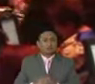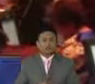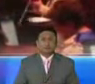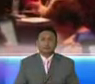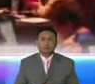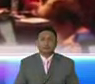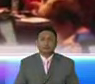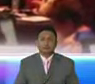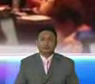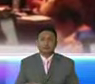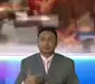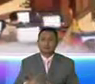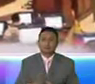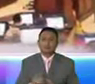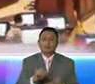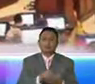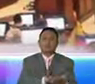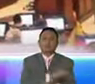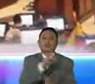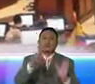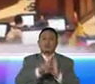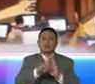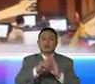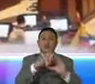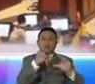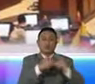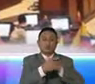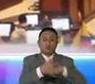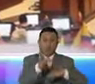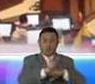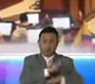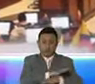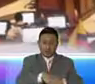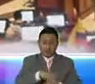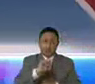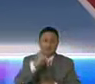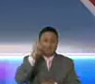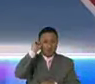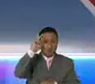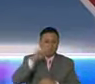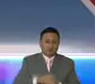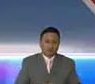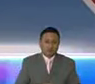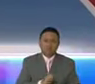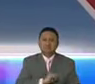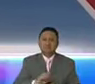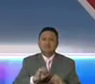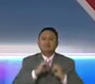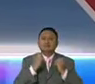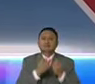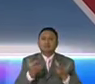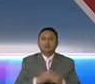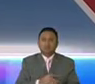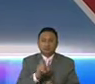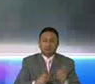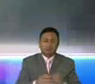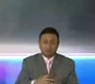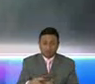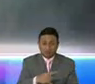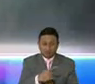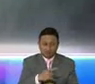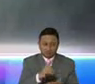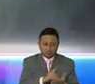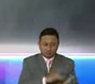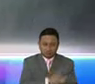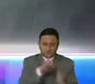que el proyecto de ley esté en manos de la Asamblea, se registran las primeras reacciones. Desde la Organización Usuarios Digitales se afirma que este